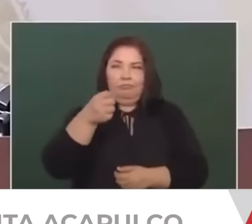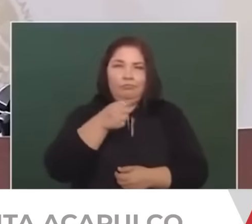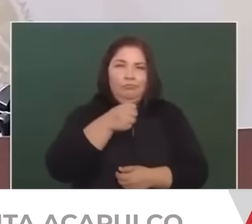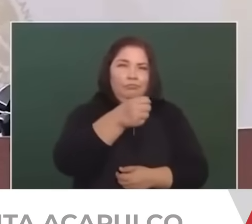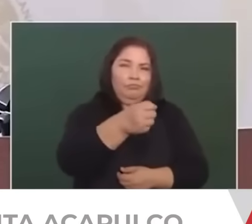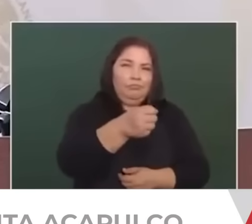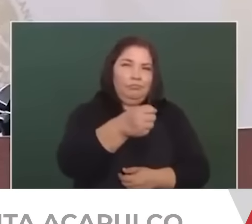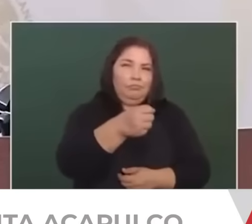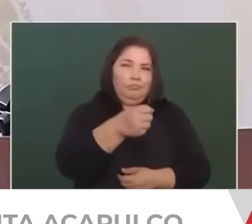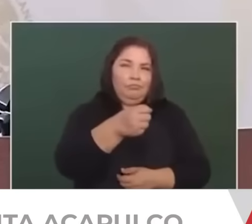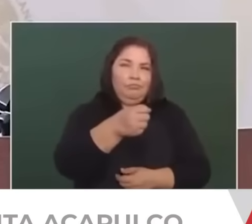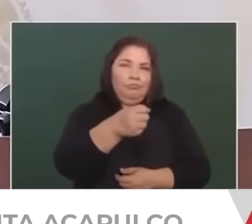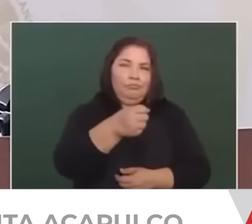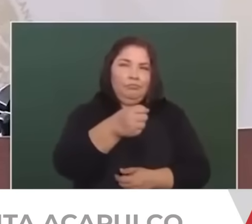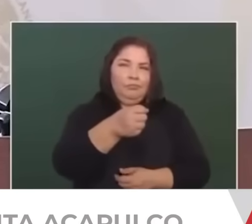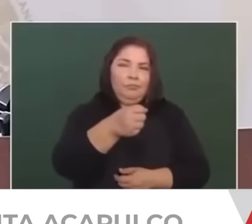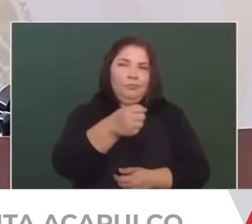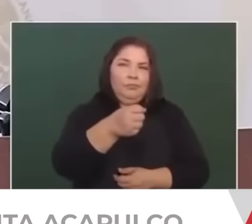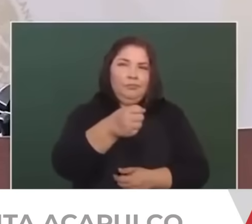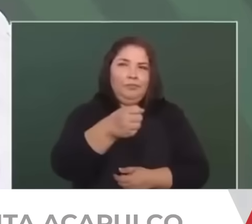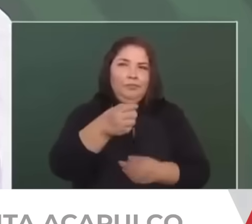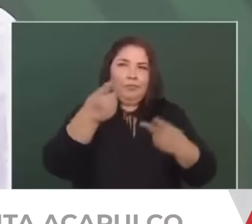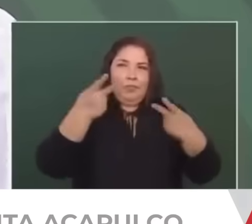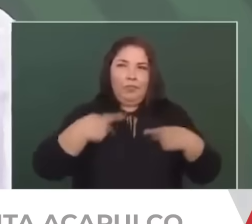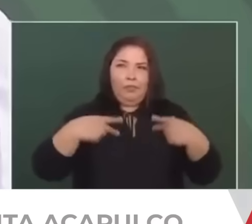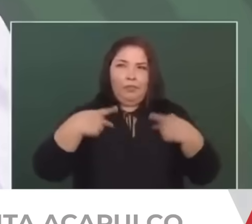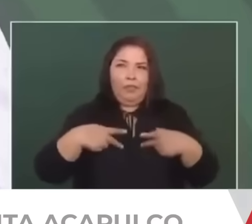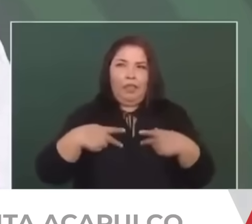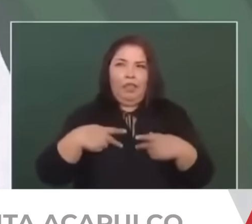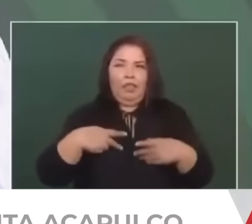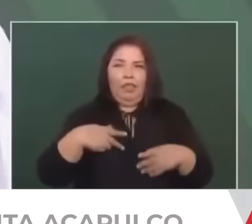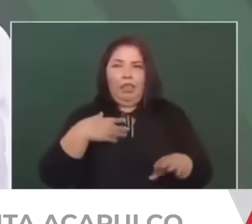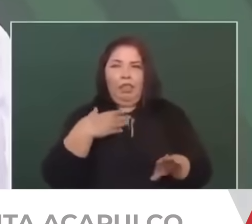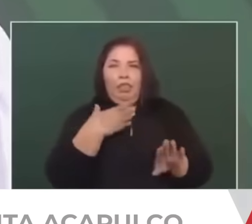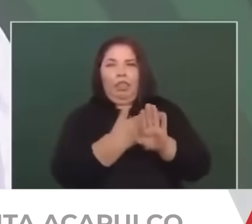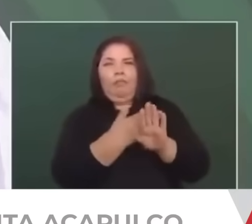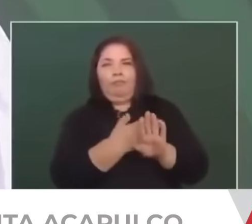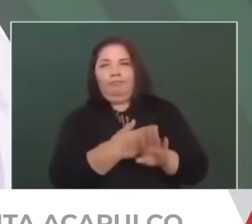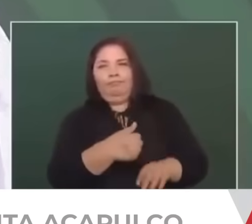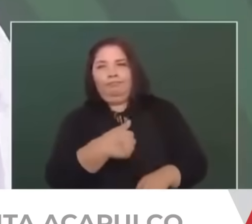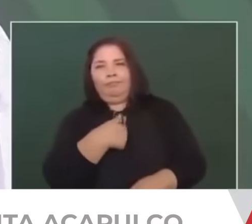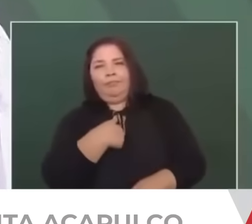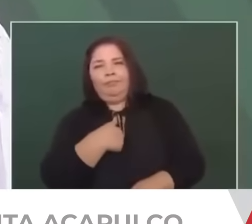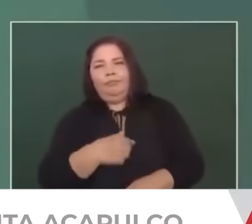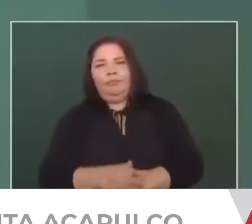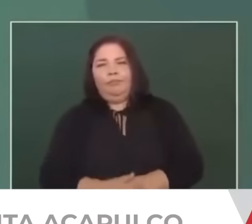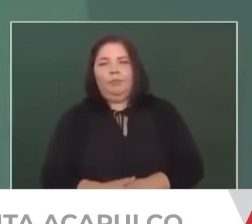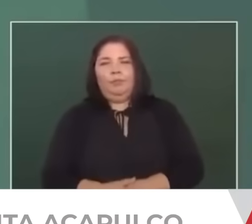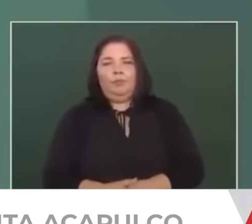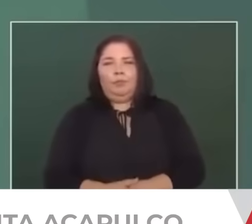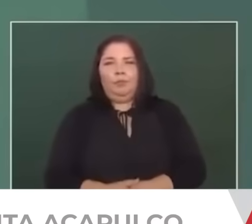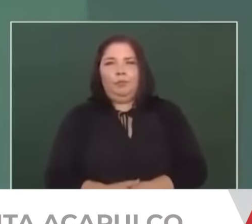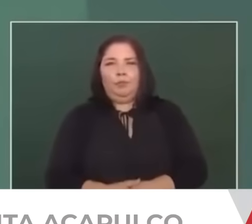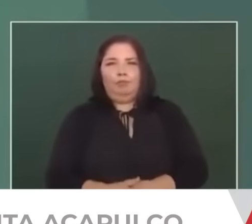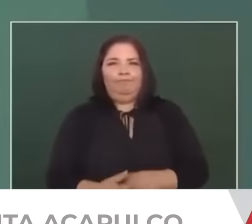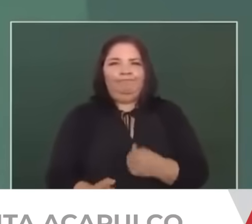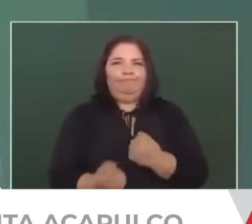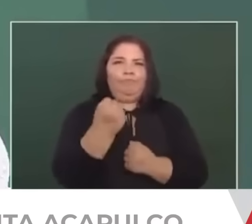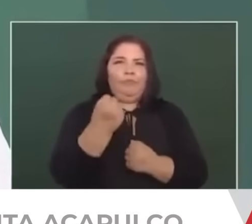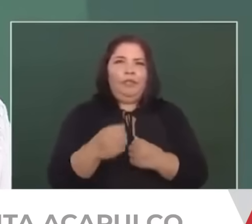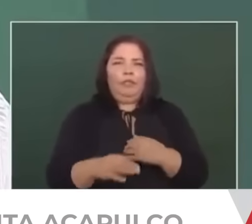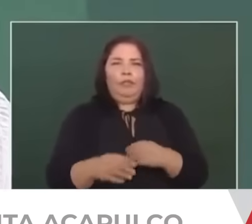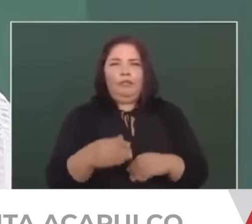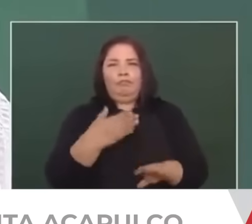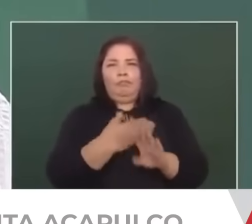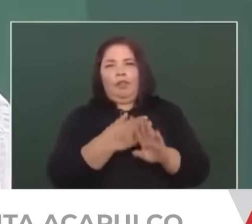micrófono a gentes para que me mentar la madre entonces